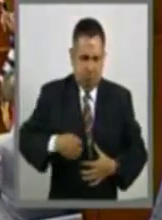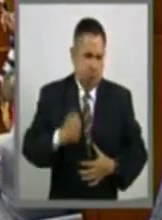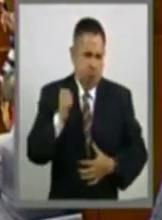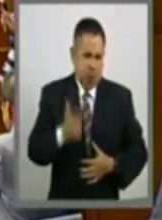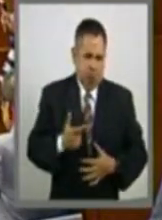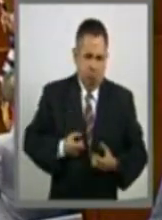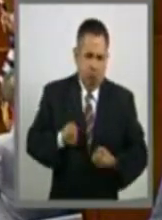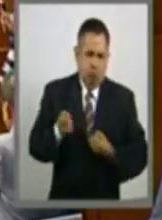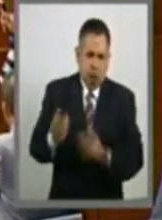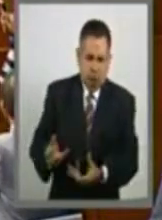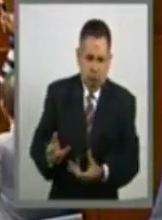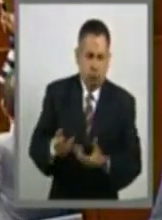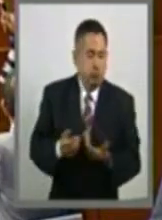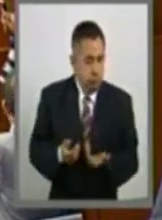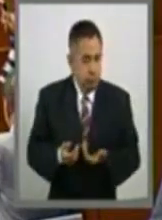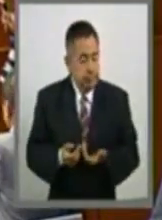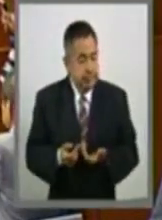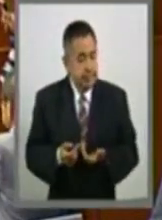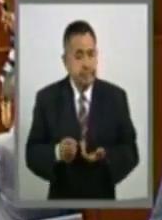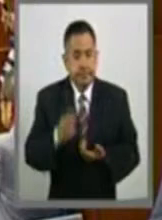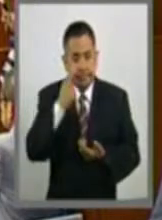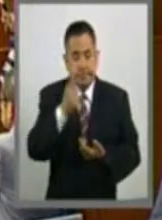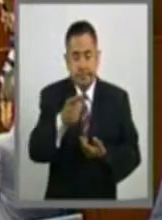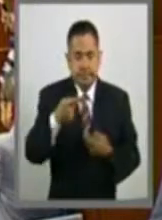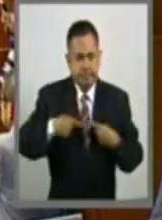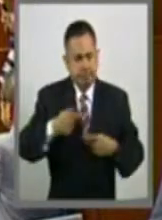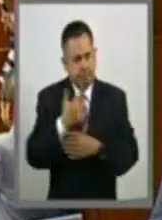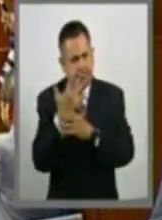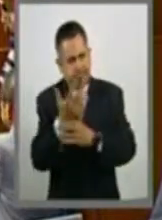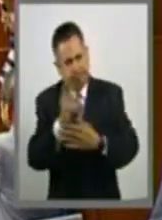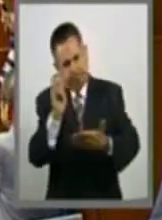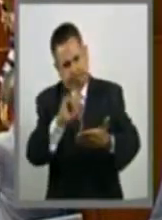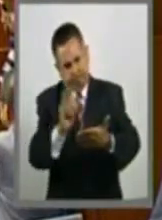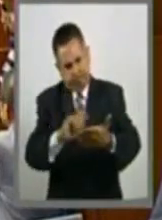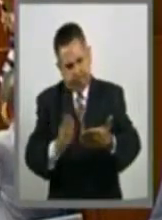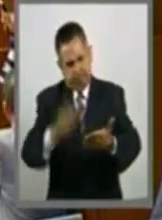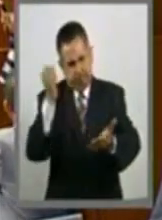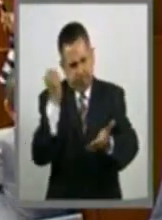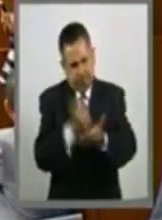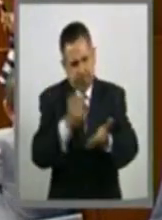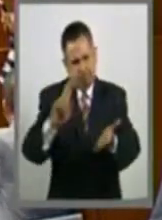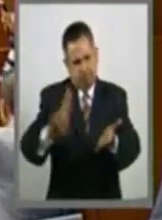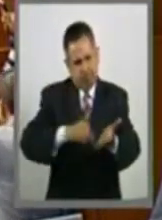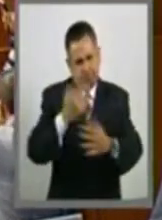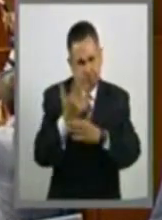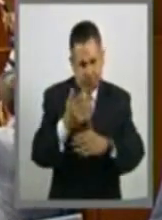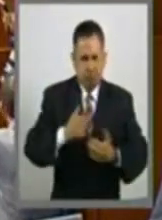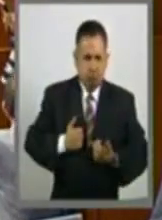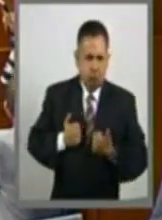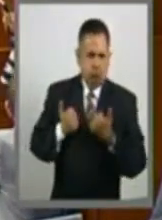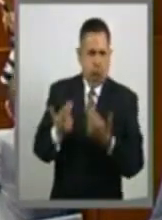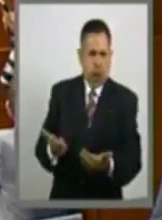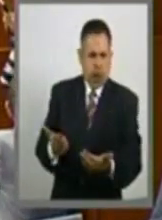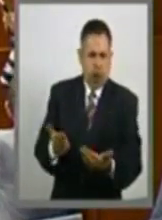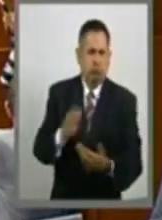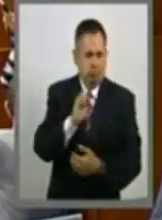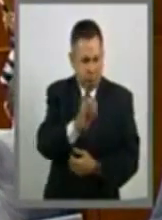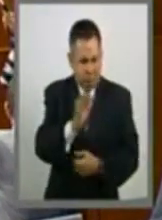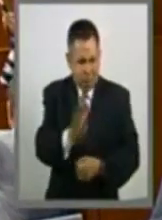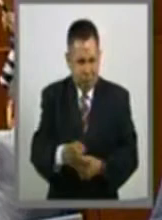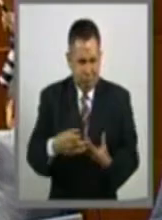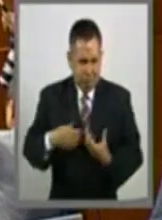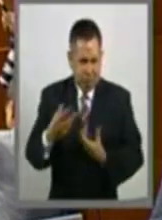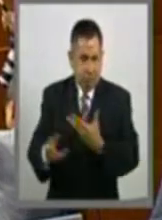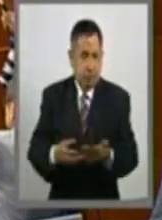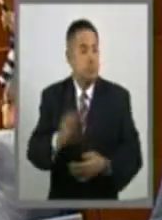toda vez que la persona hace por escrito su deseo de donar sus órganos, de ello se deduce que quien